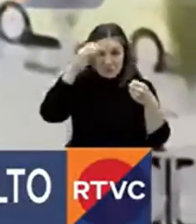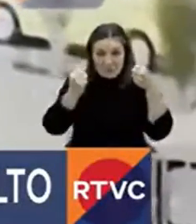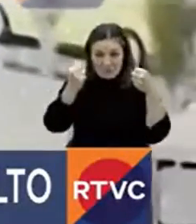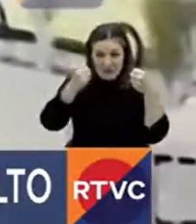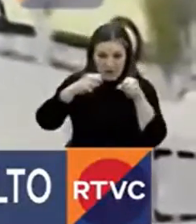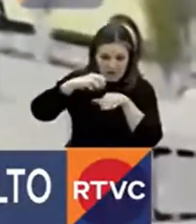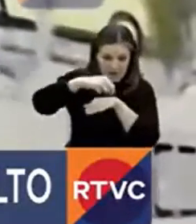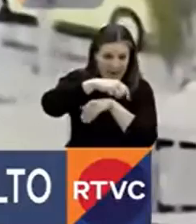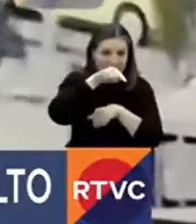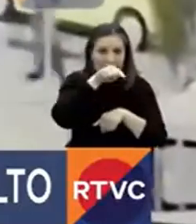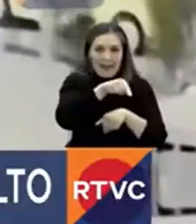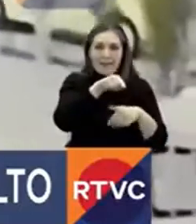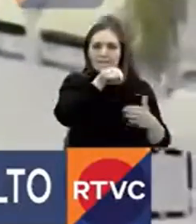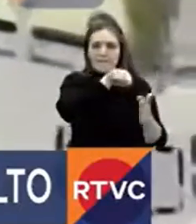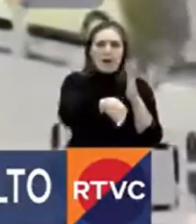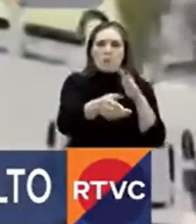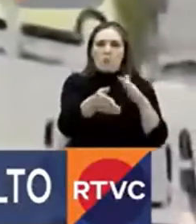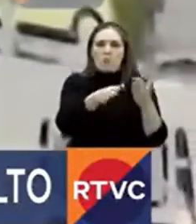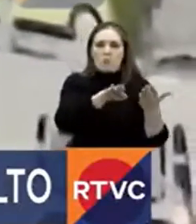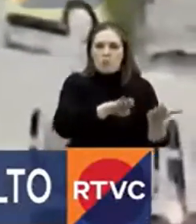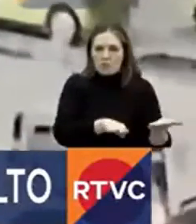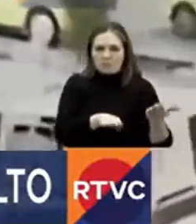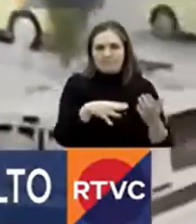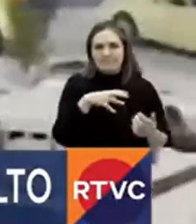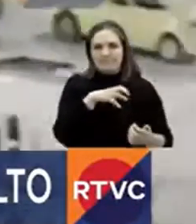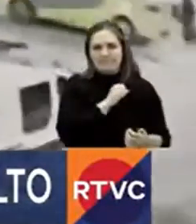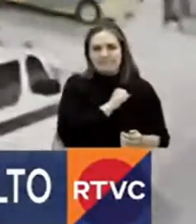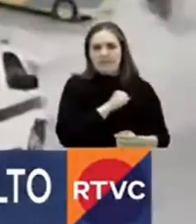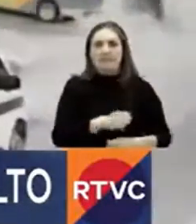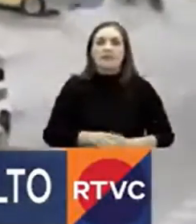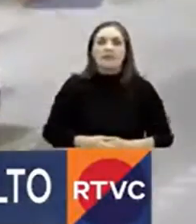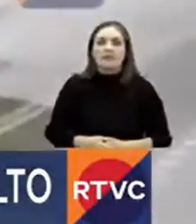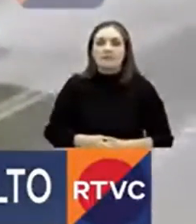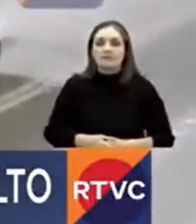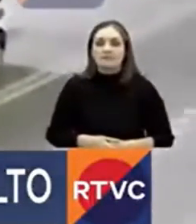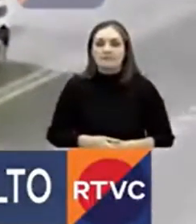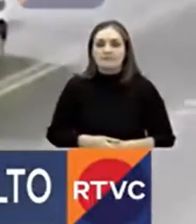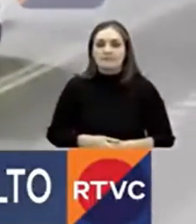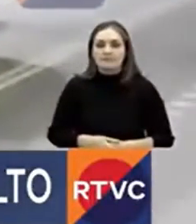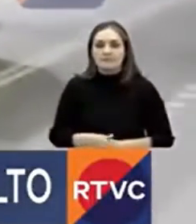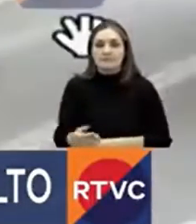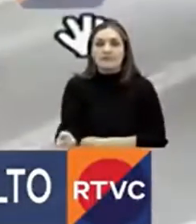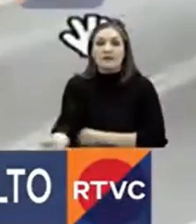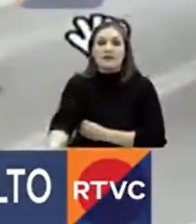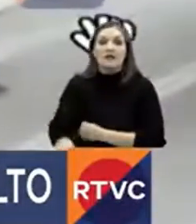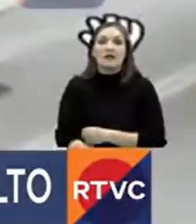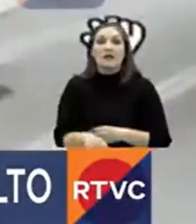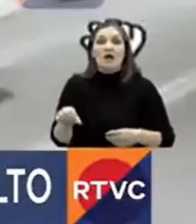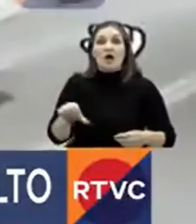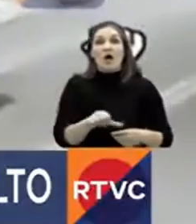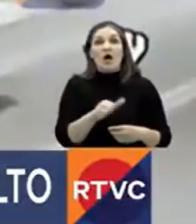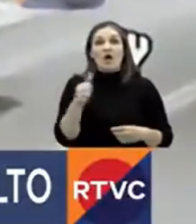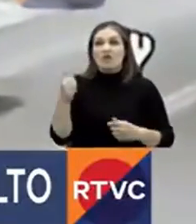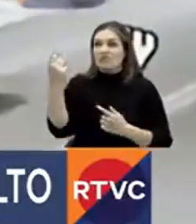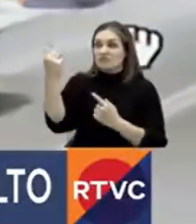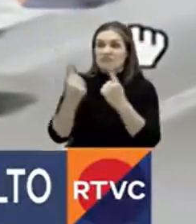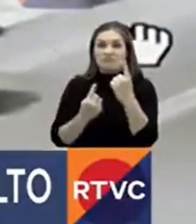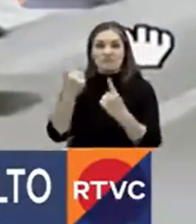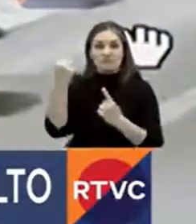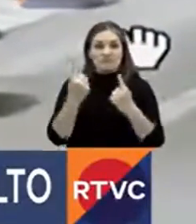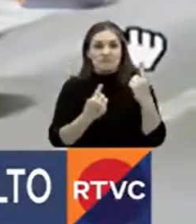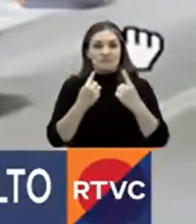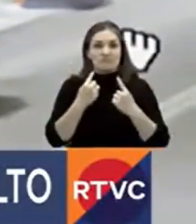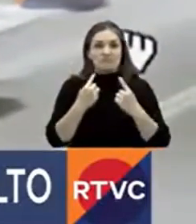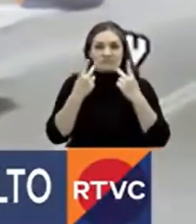de este hurto que se estaba presentando. En ese momento es cuando ya llegan las demás autoridades para poder hacer la inspección